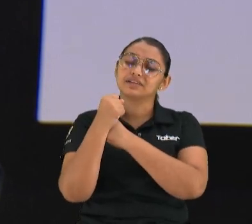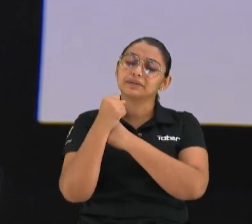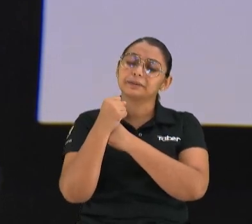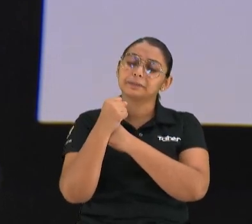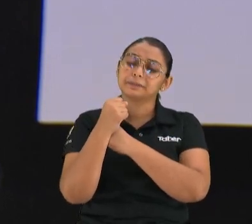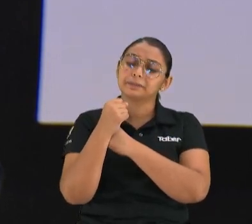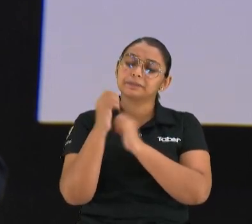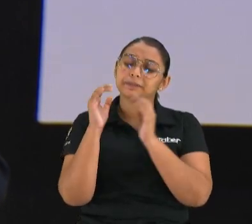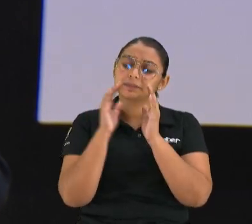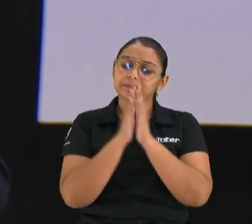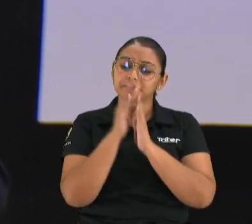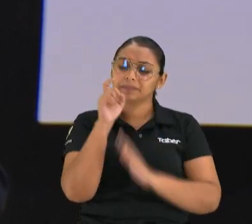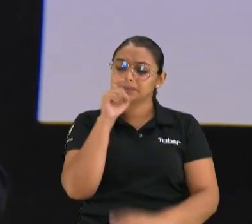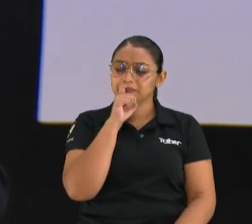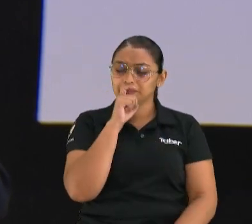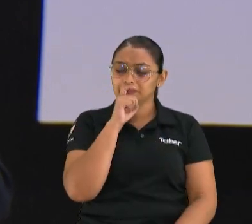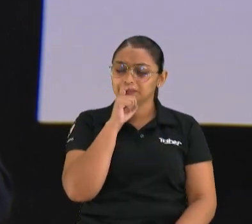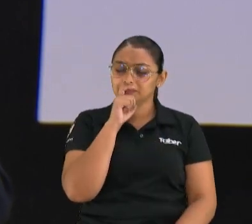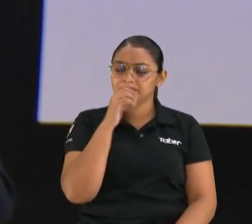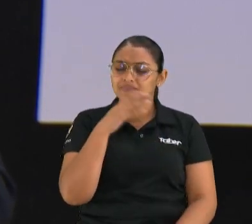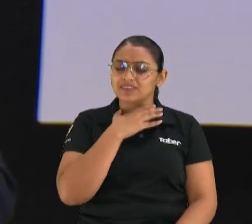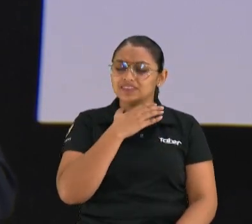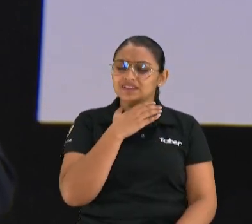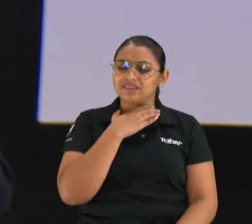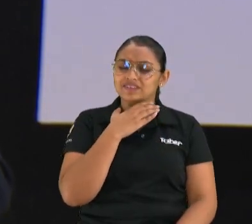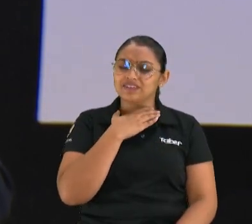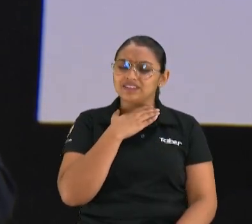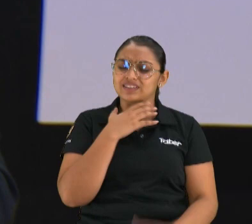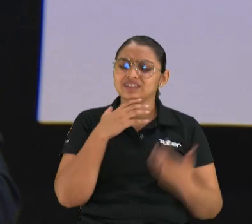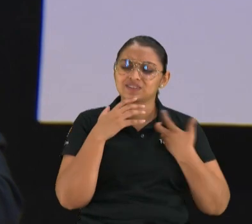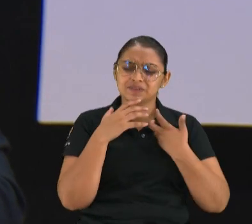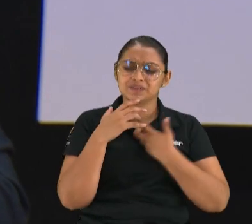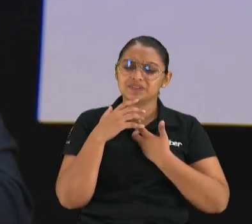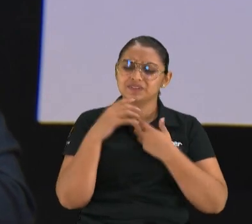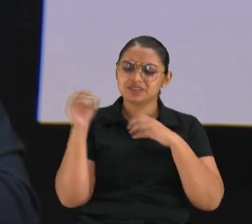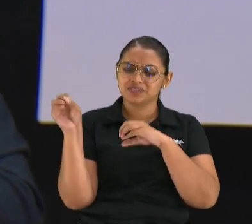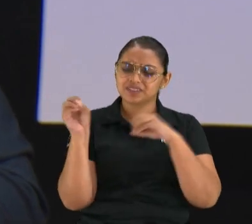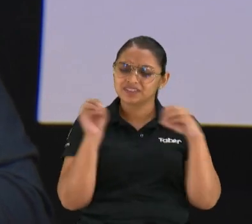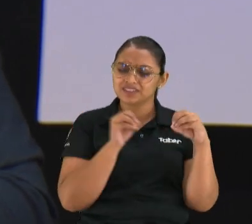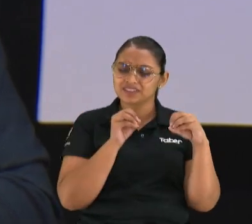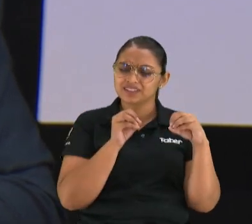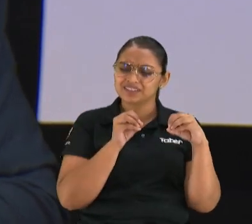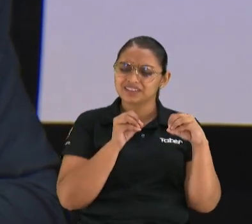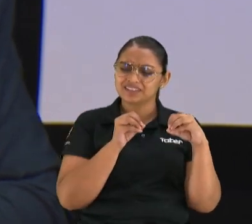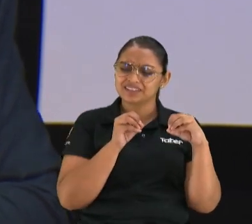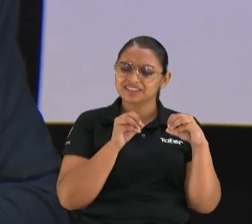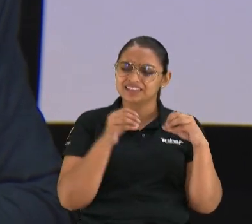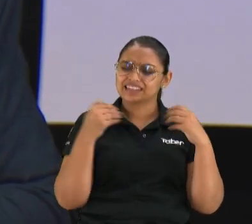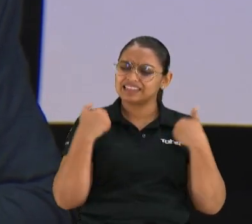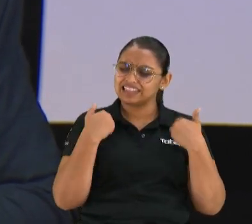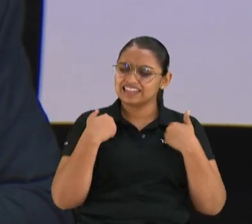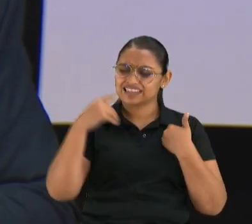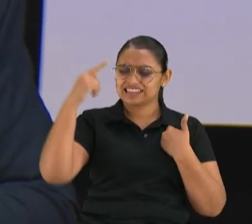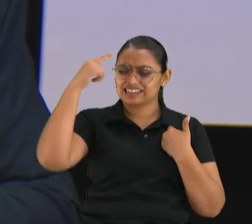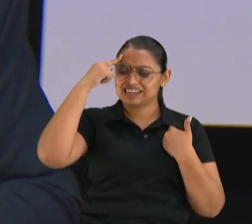a mis padres Qué difícil es estar en esta categoría de tener una mente reprobada